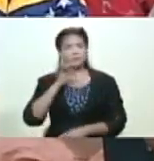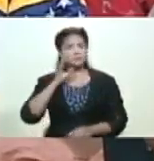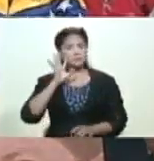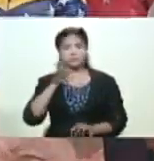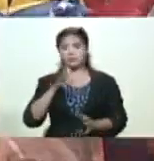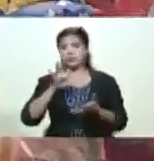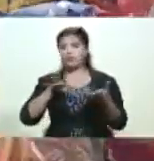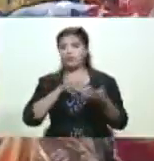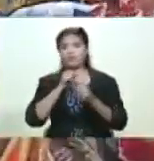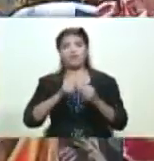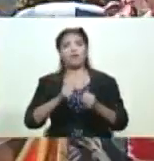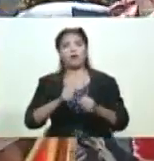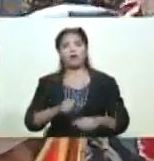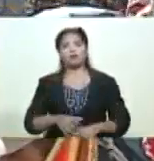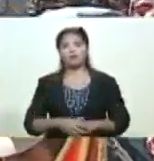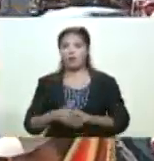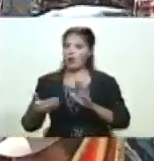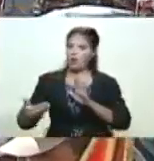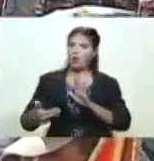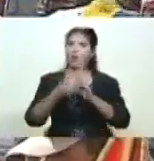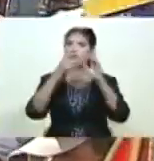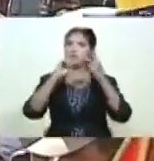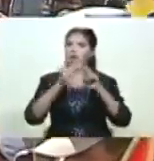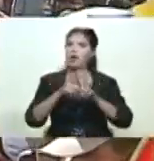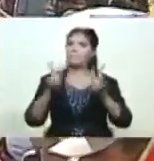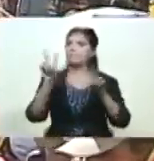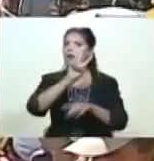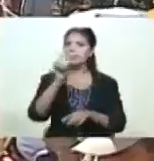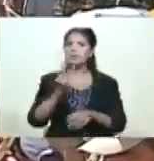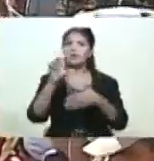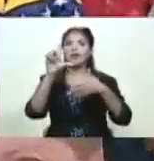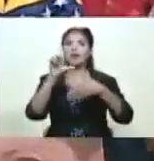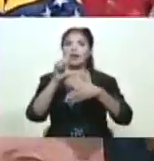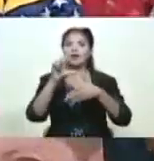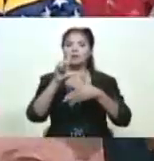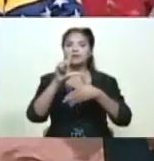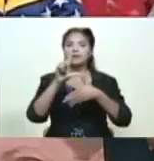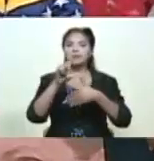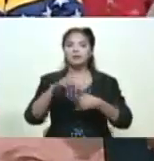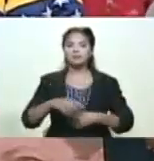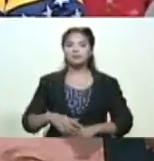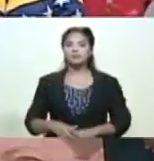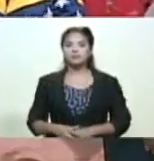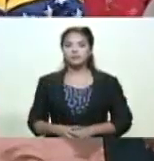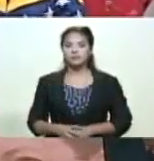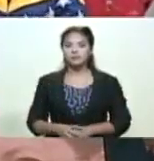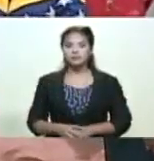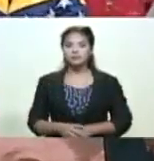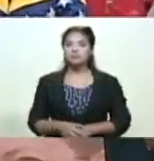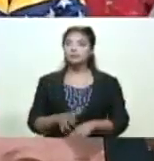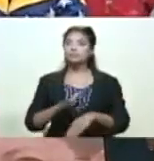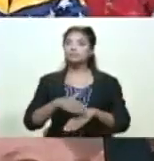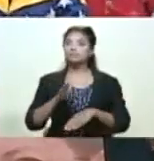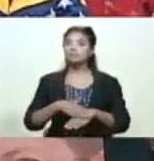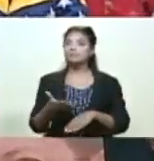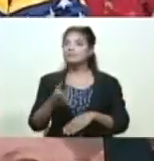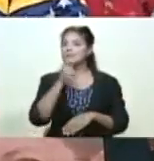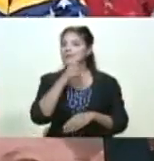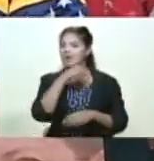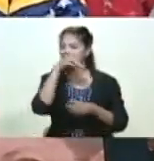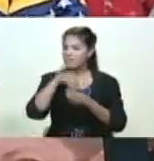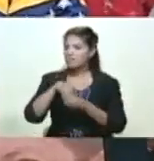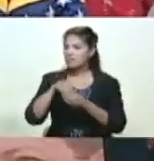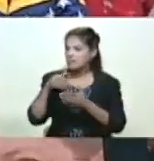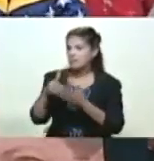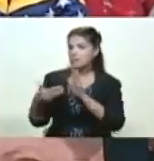caótica, contra la paz de Venezuela y de América Latina y el Caribe? Porque quien se meta con